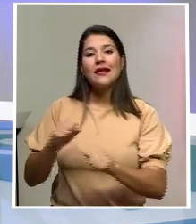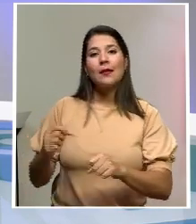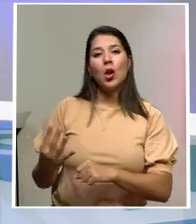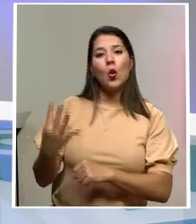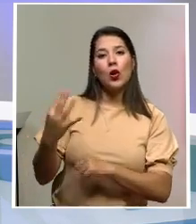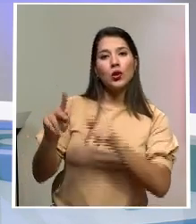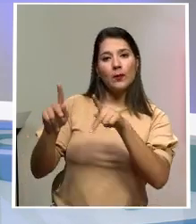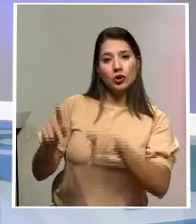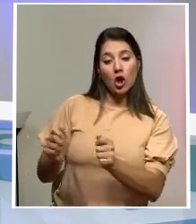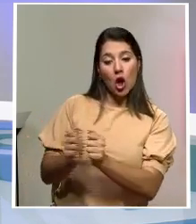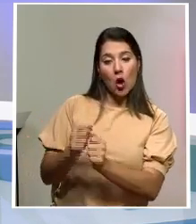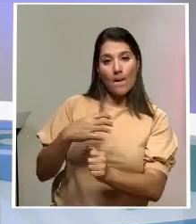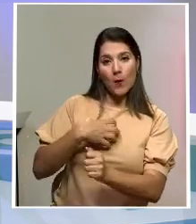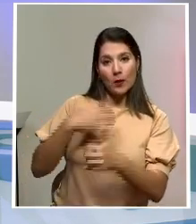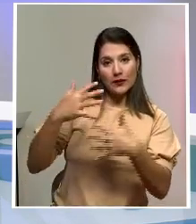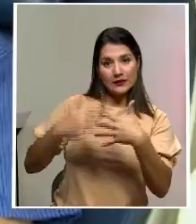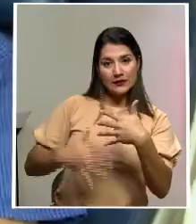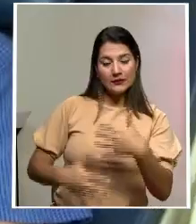personas.